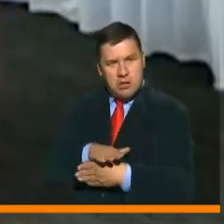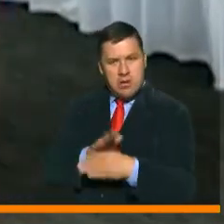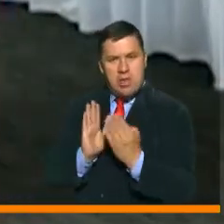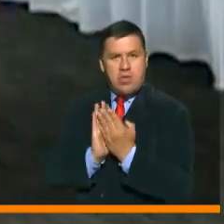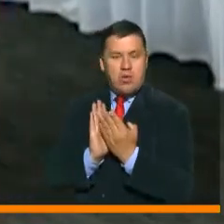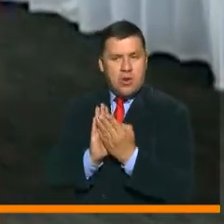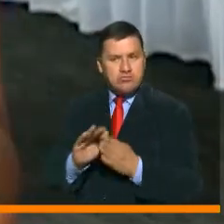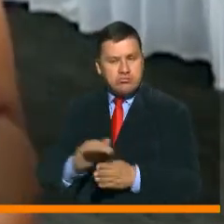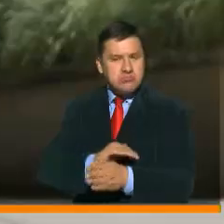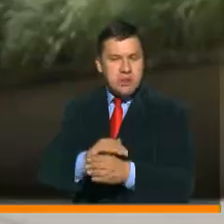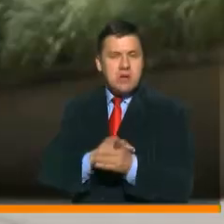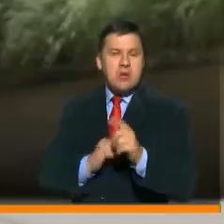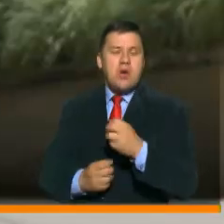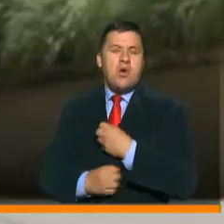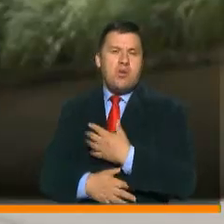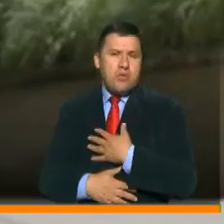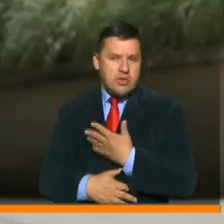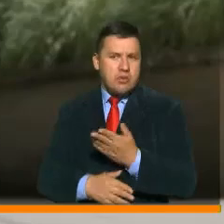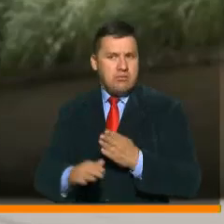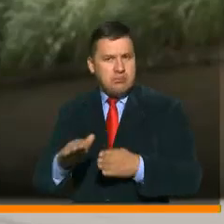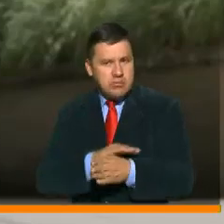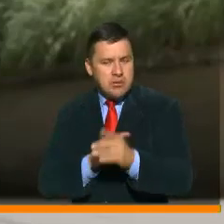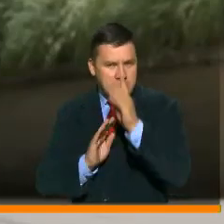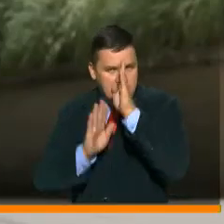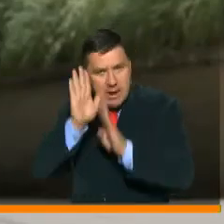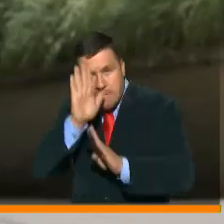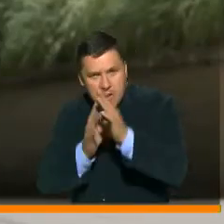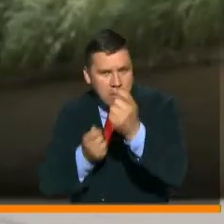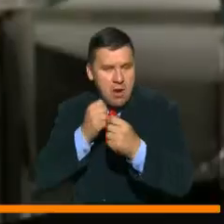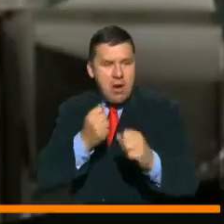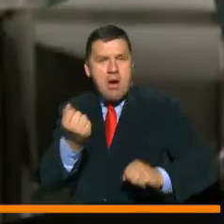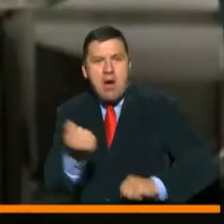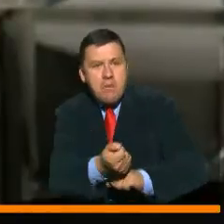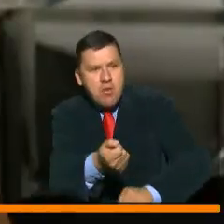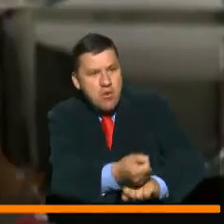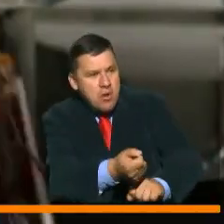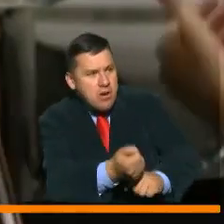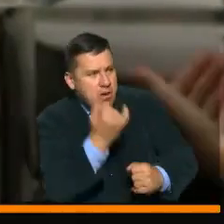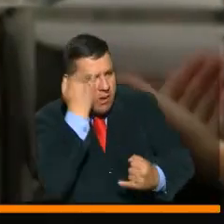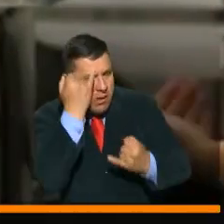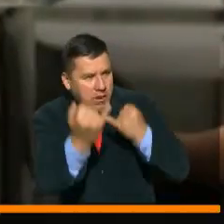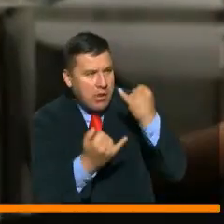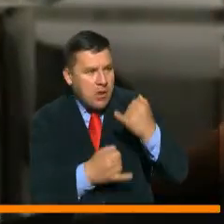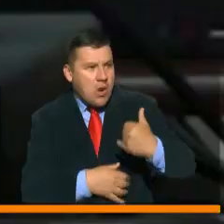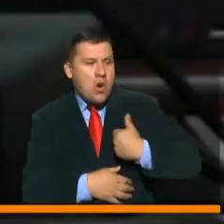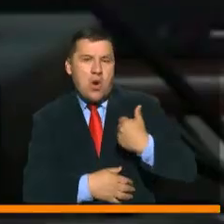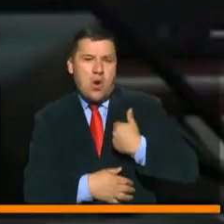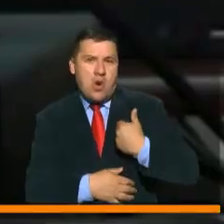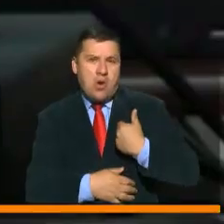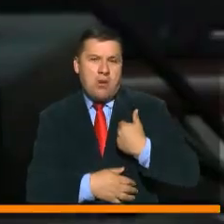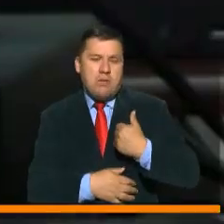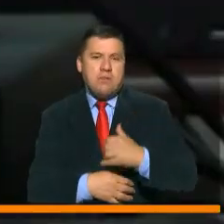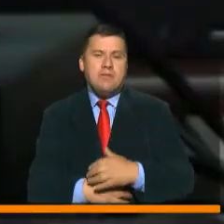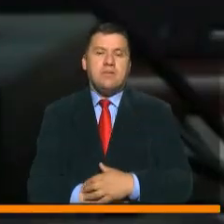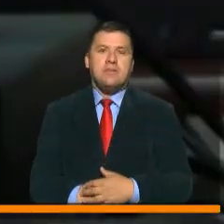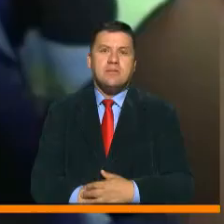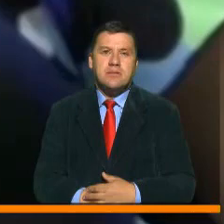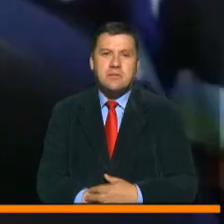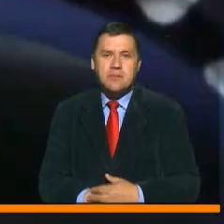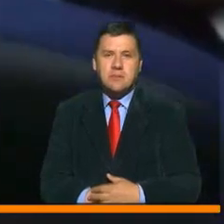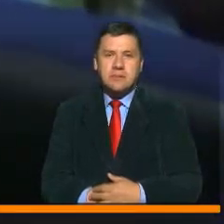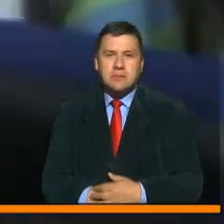educación me acceso a oportunidades de emprendimiento apoyo hay misivas para los jóvenes de nuestro territorio